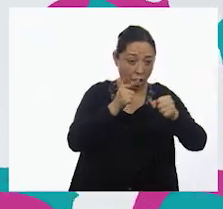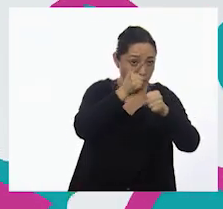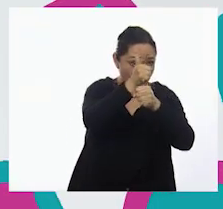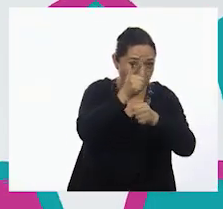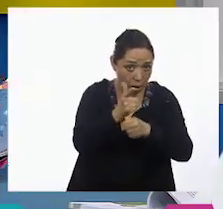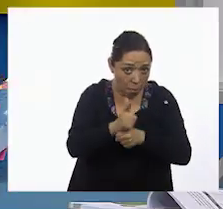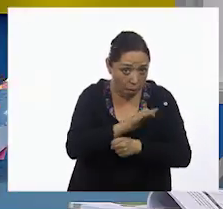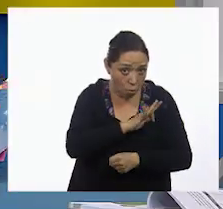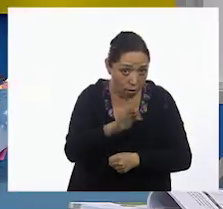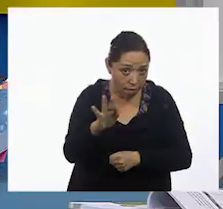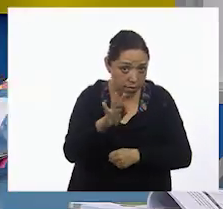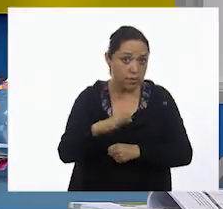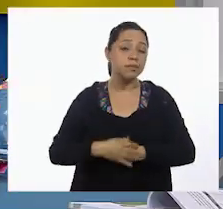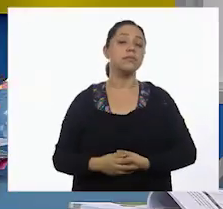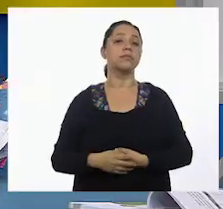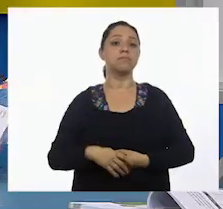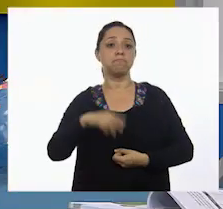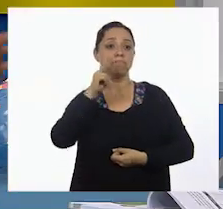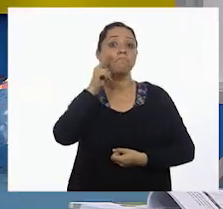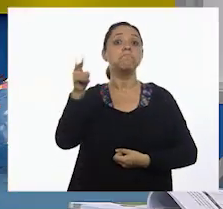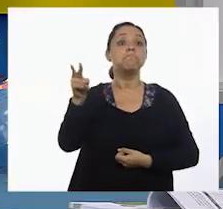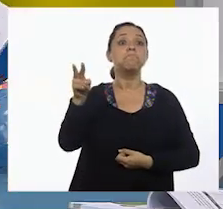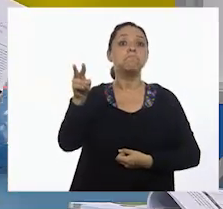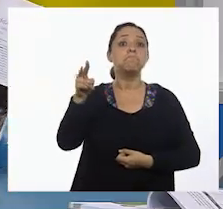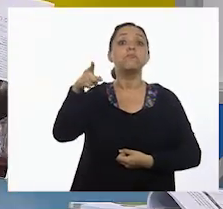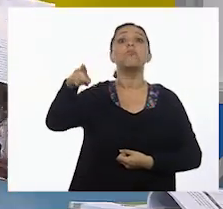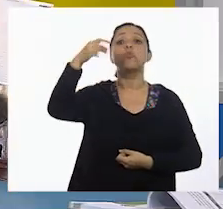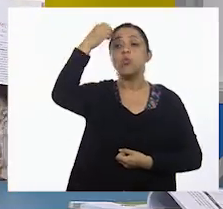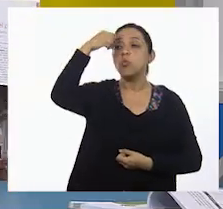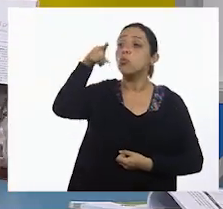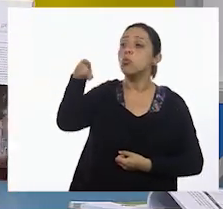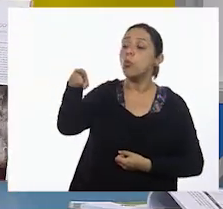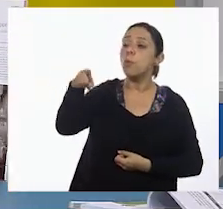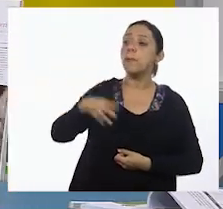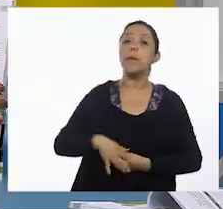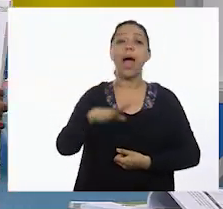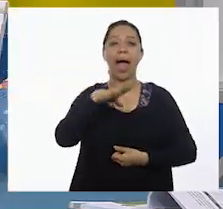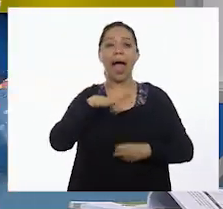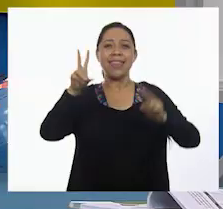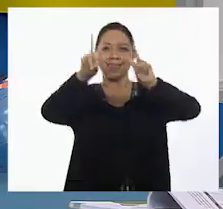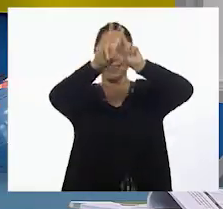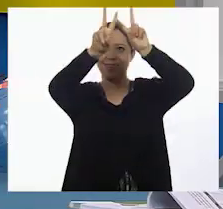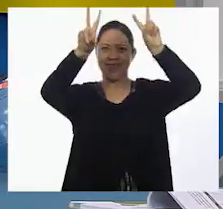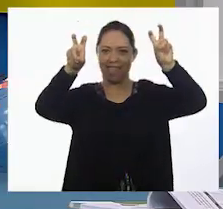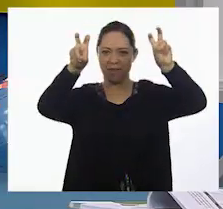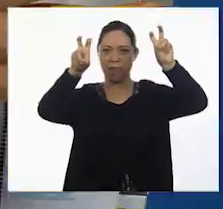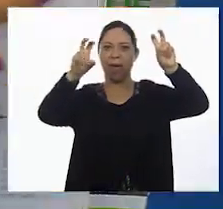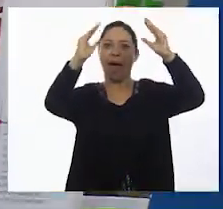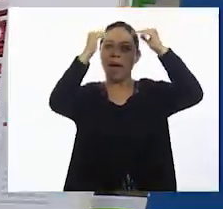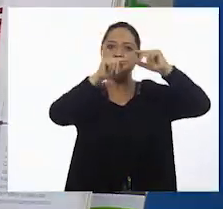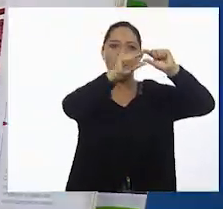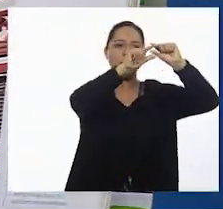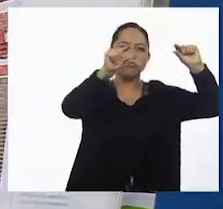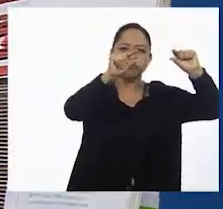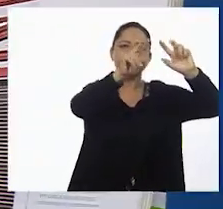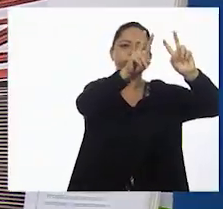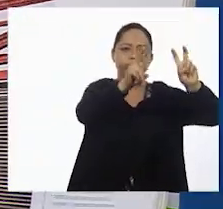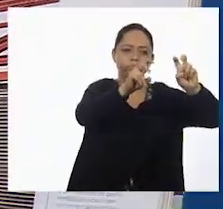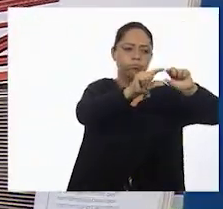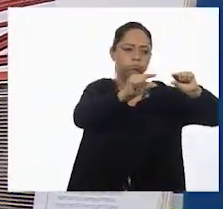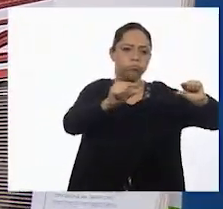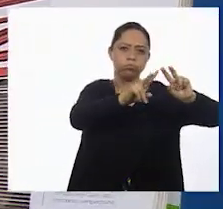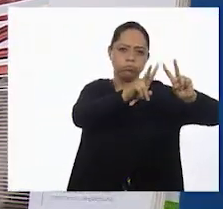Pues aquí los vemos también. ¿Tú qué opinas, María? Aquí tenemos temas, tenemos también los subtemas. Están